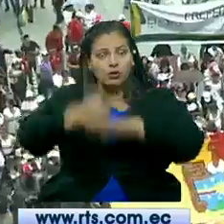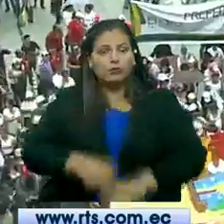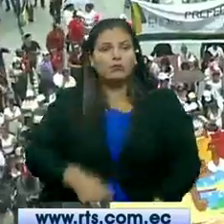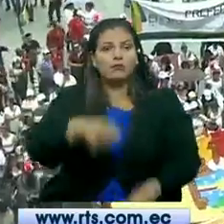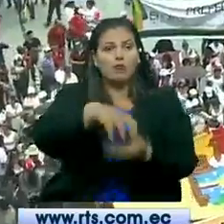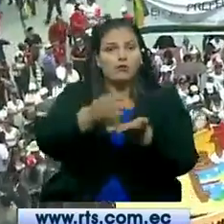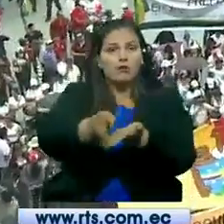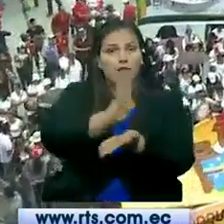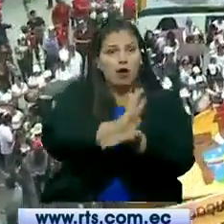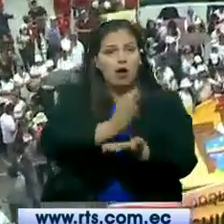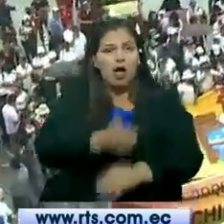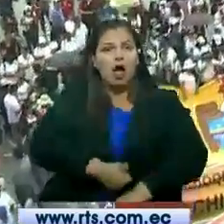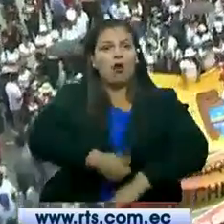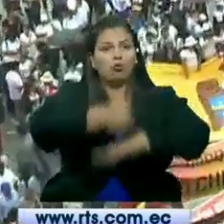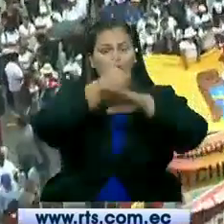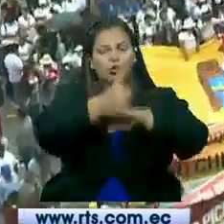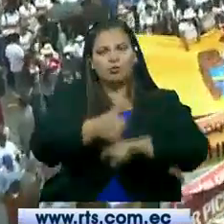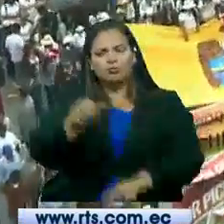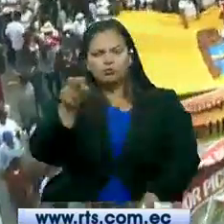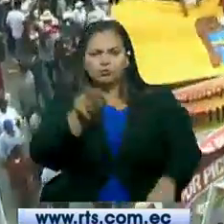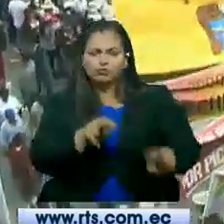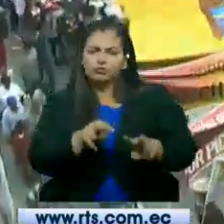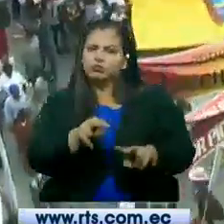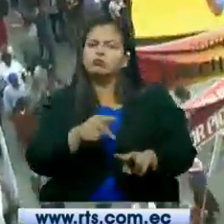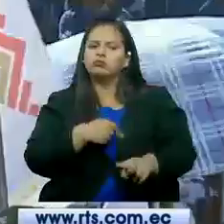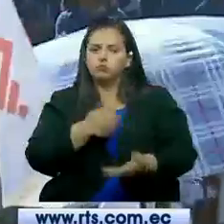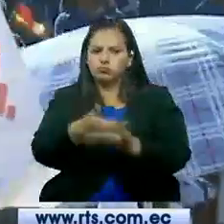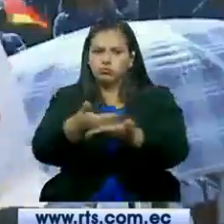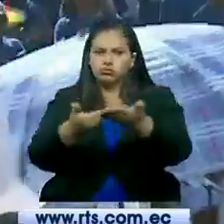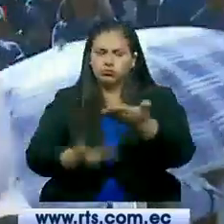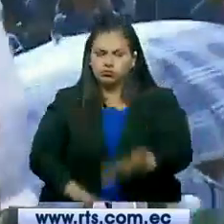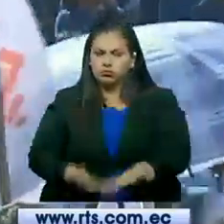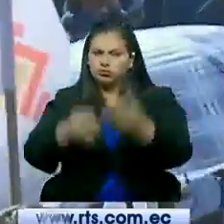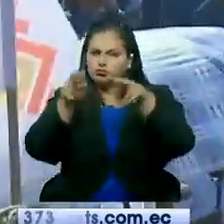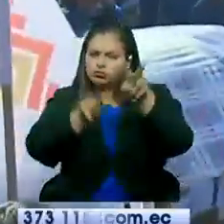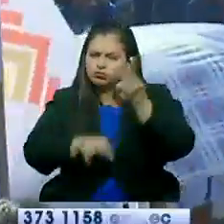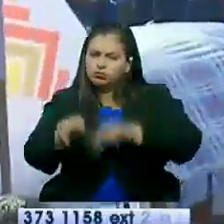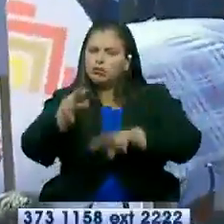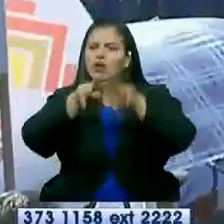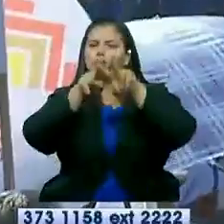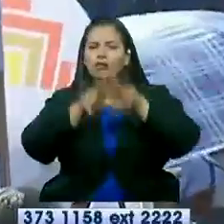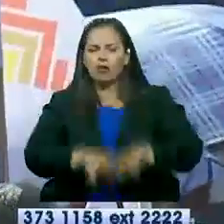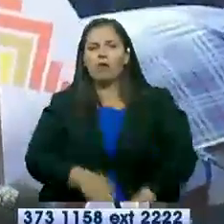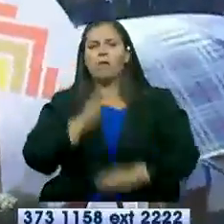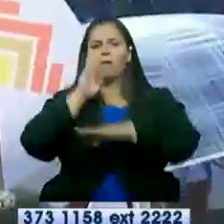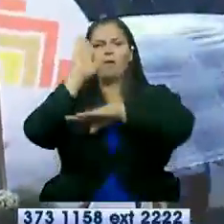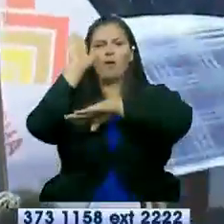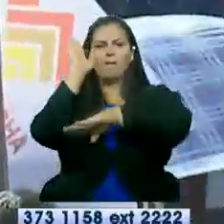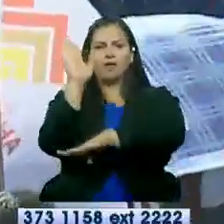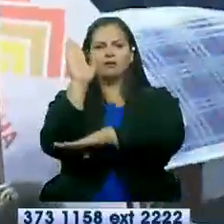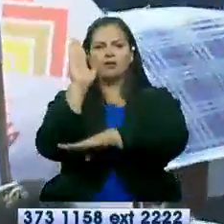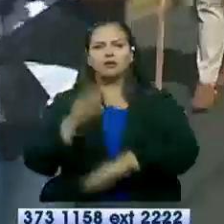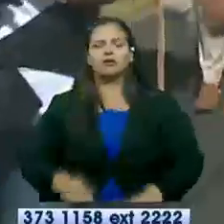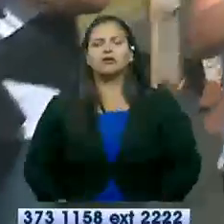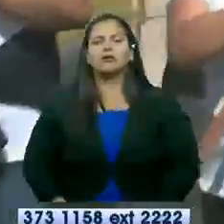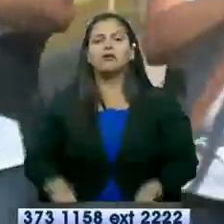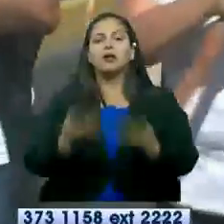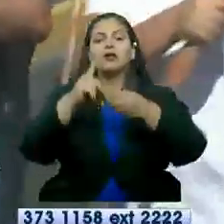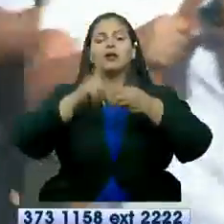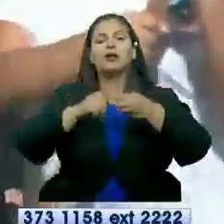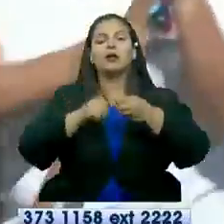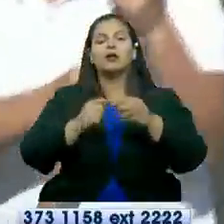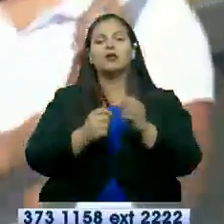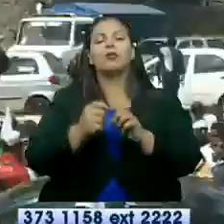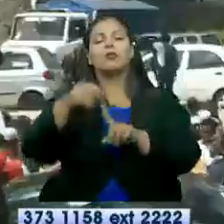La convocatoria fue masiva. Representantes de las 23 prefecturas del país se concentraron en el Parque del Arbolito. Luego llegaron a la